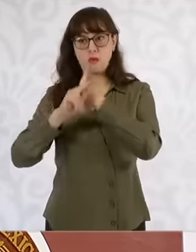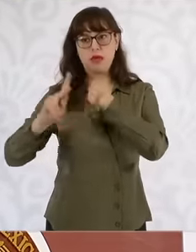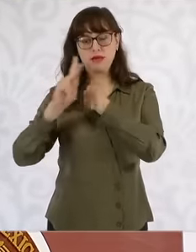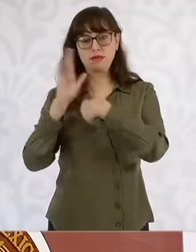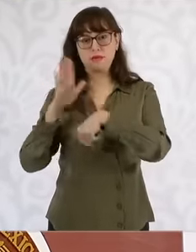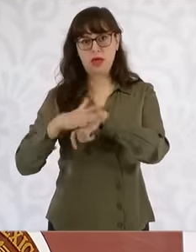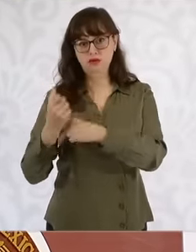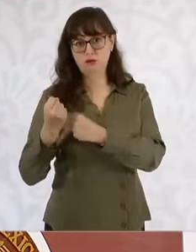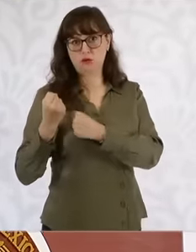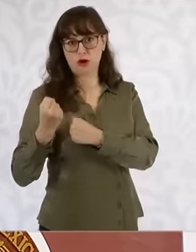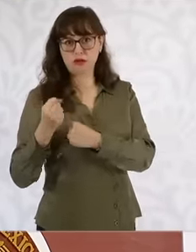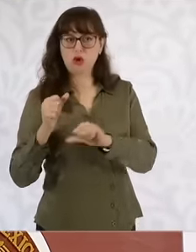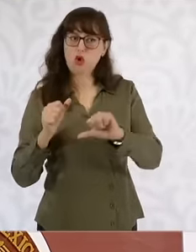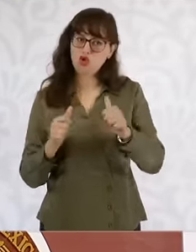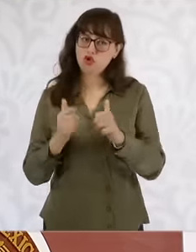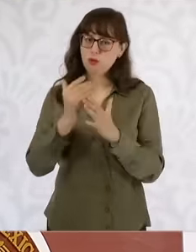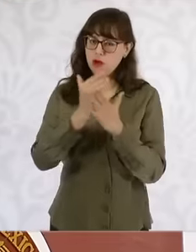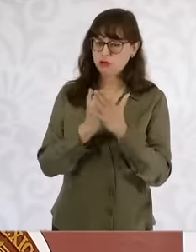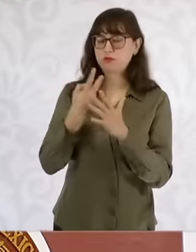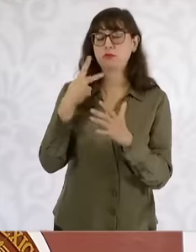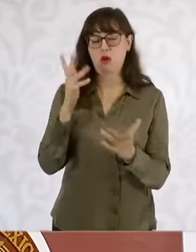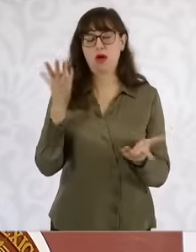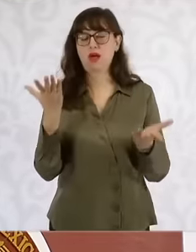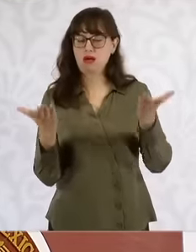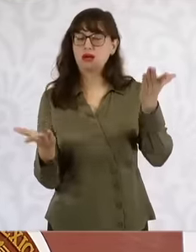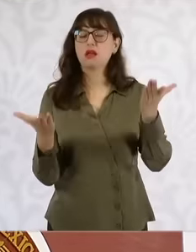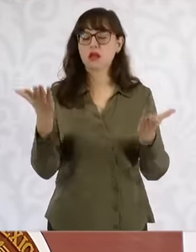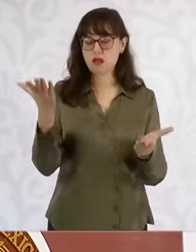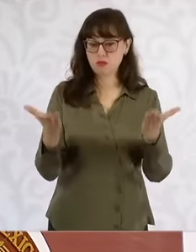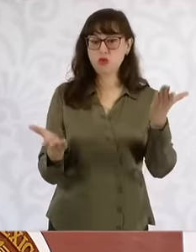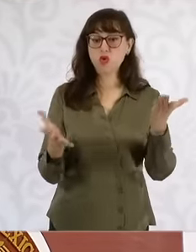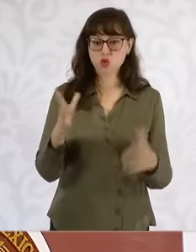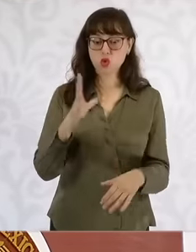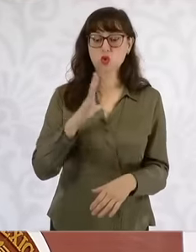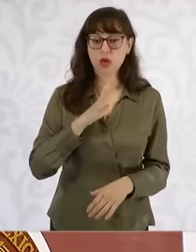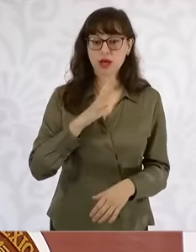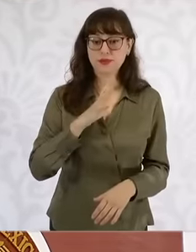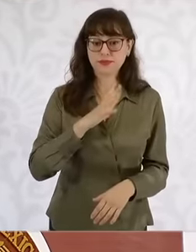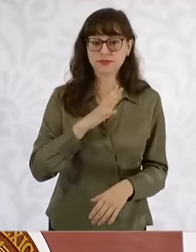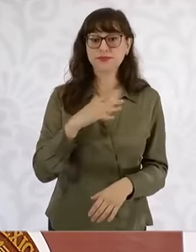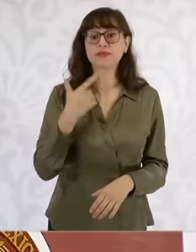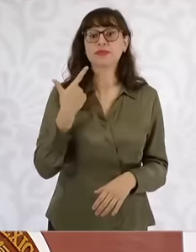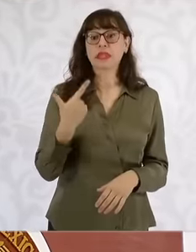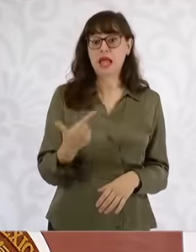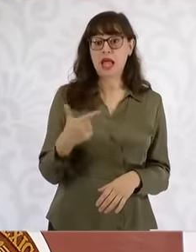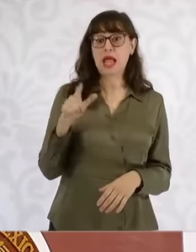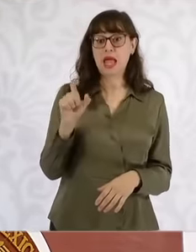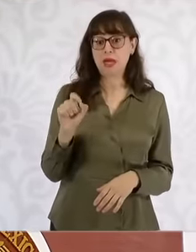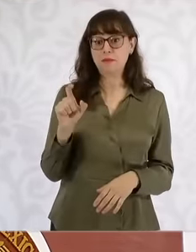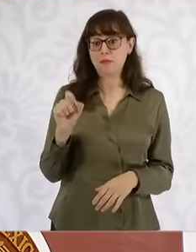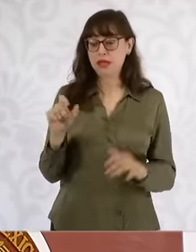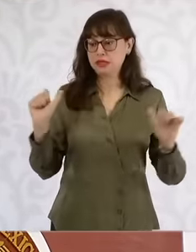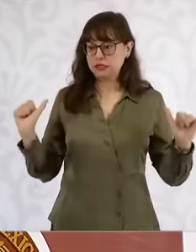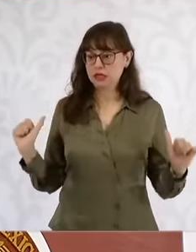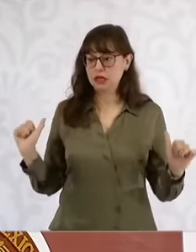embargo, la verdad es que el G20 se rige por el principio del